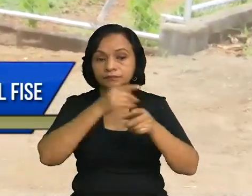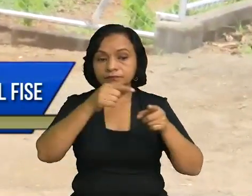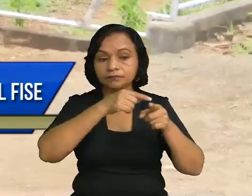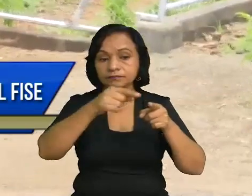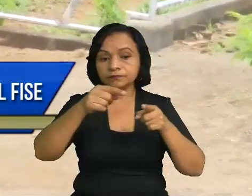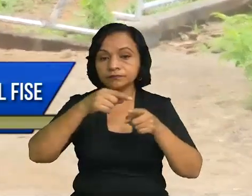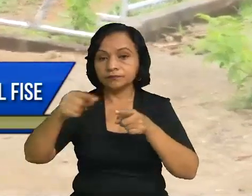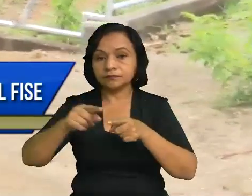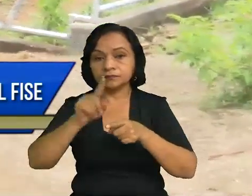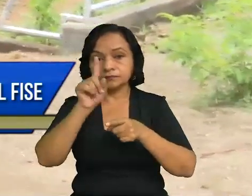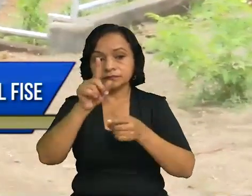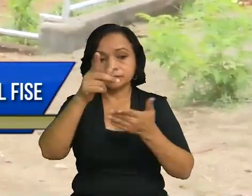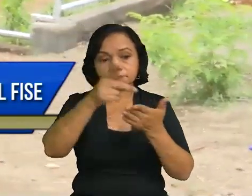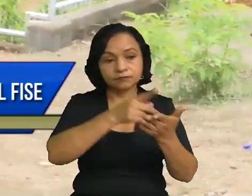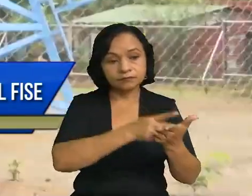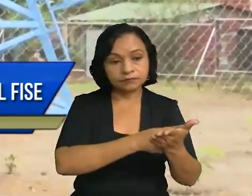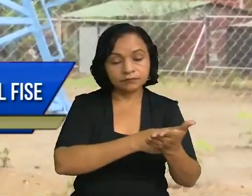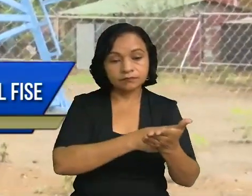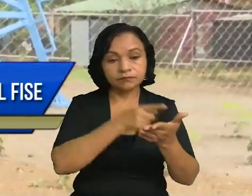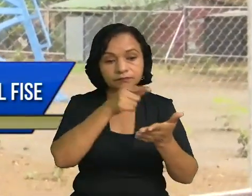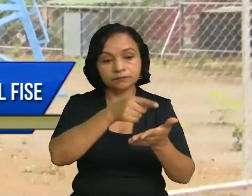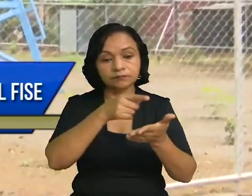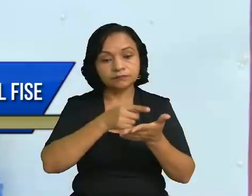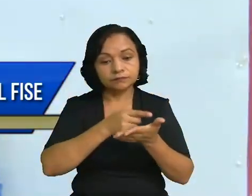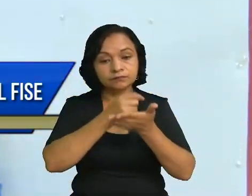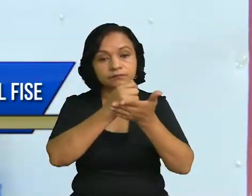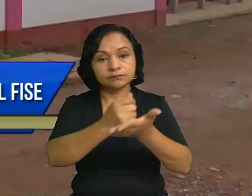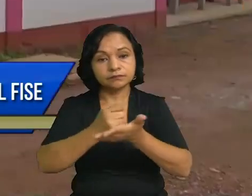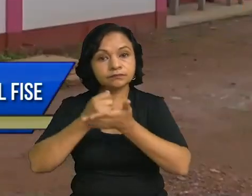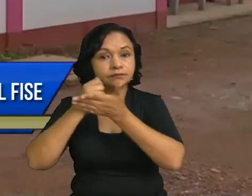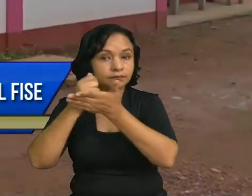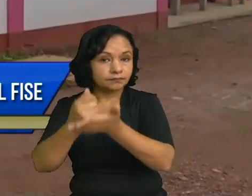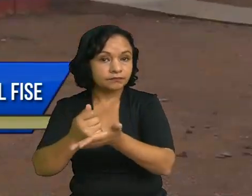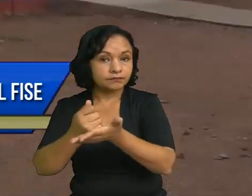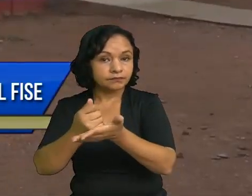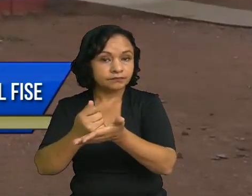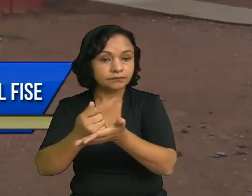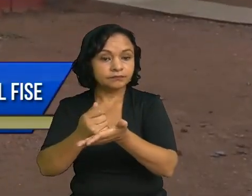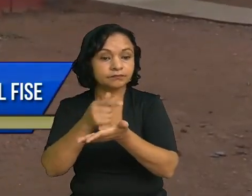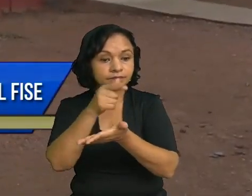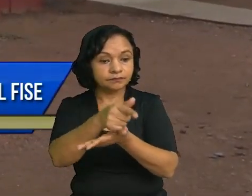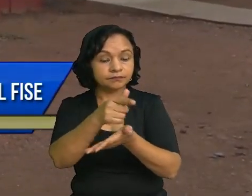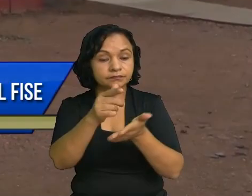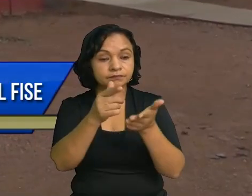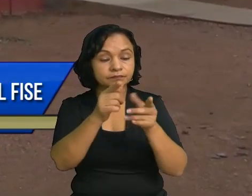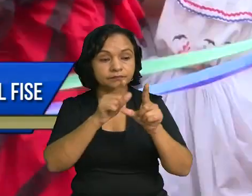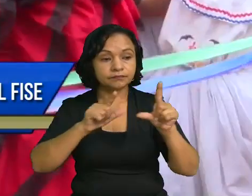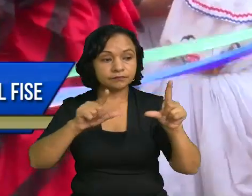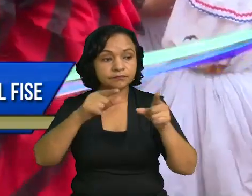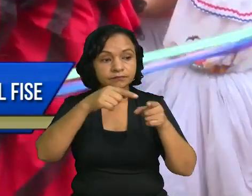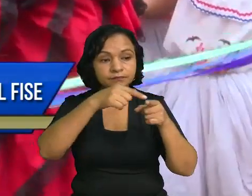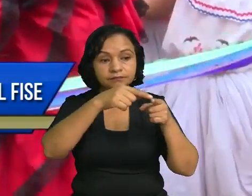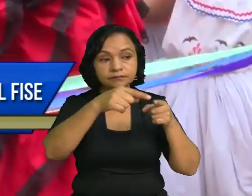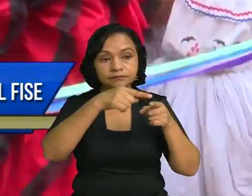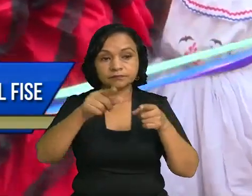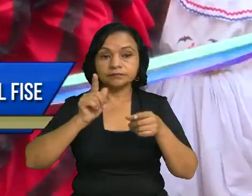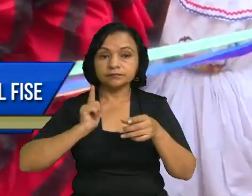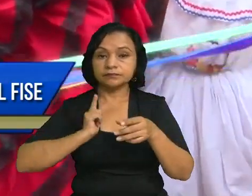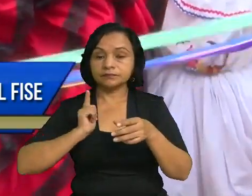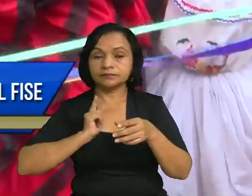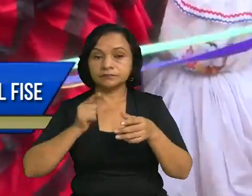un proyecto una solución para esa comunidad y si esa comunidad estaba